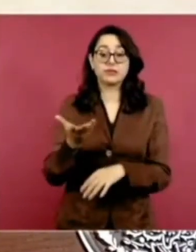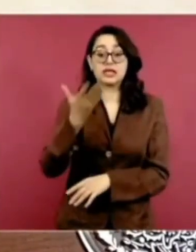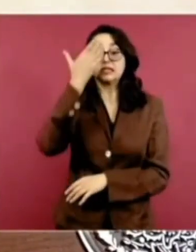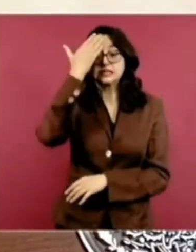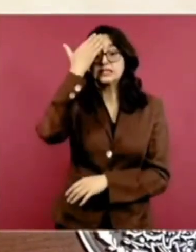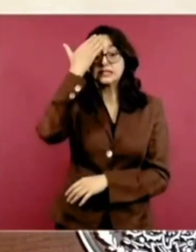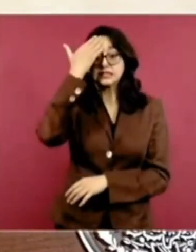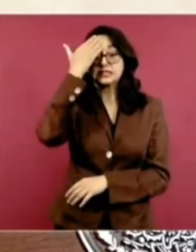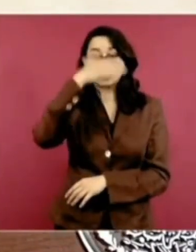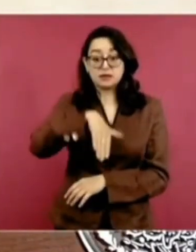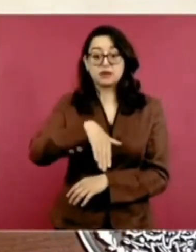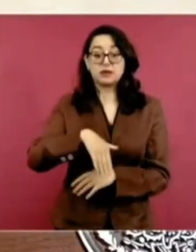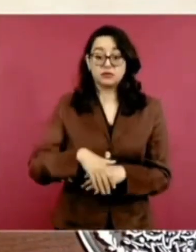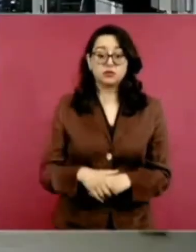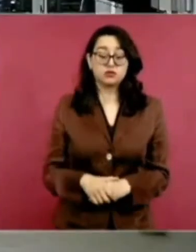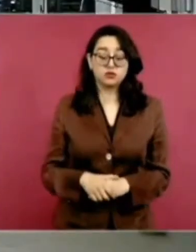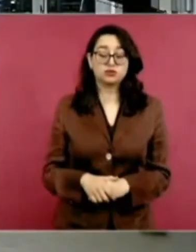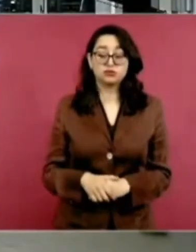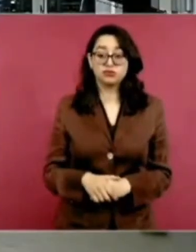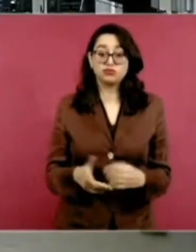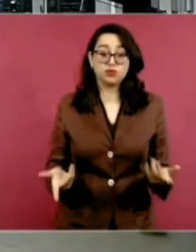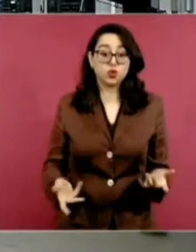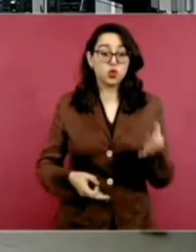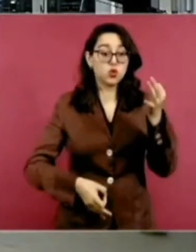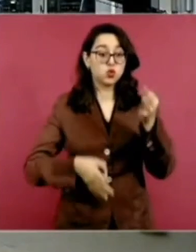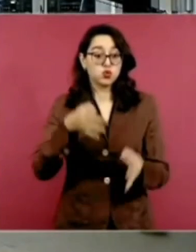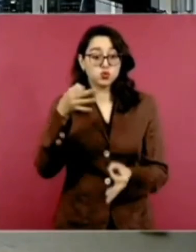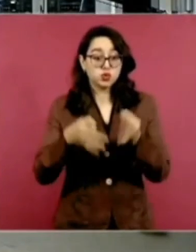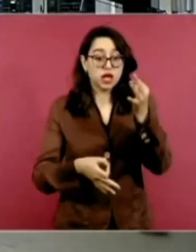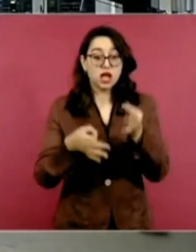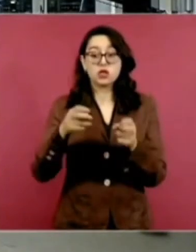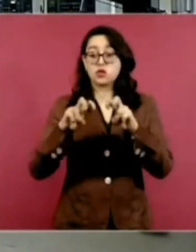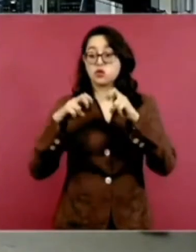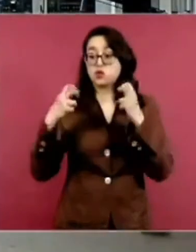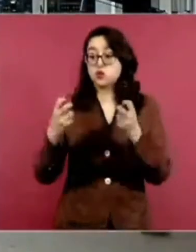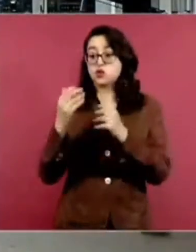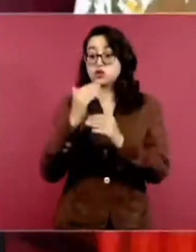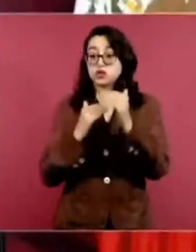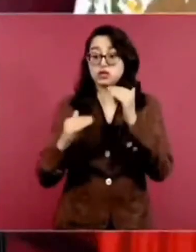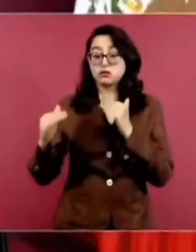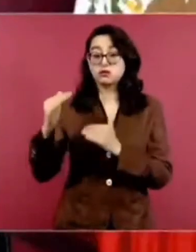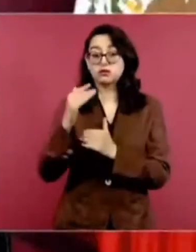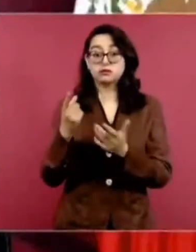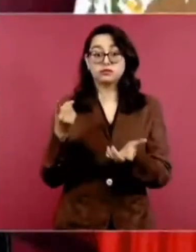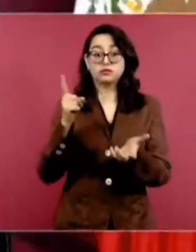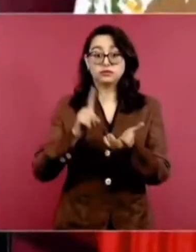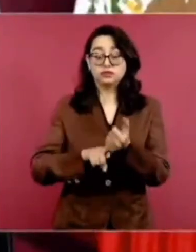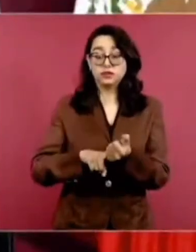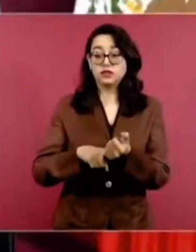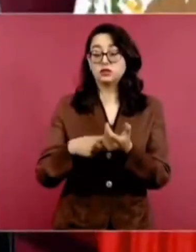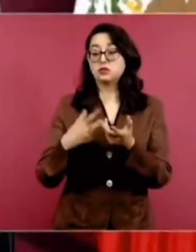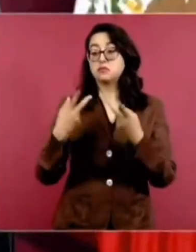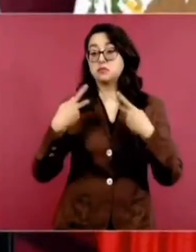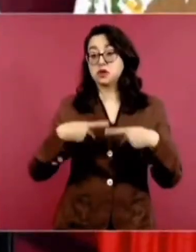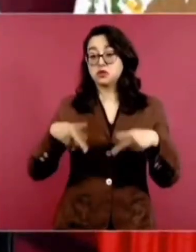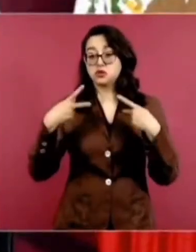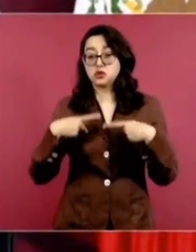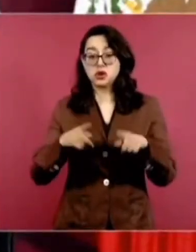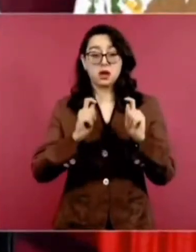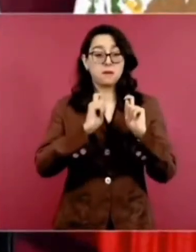llenos los juzgados, los tribunales de gente recomendada